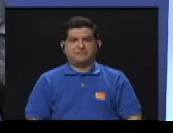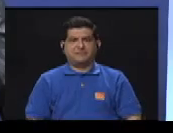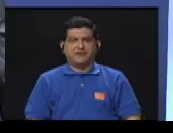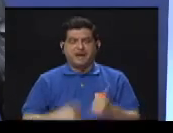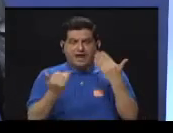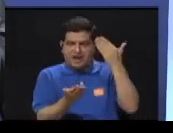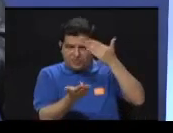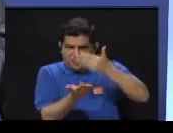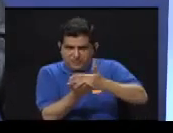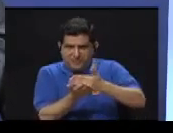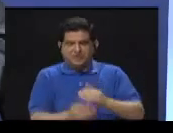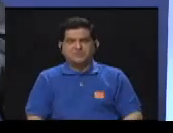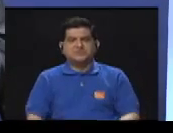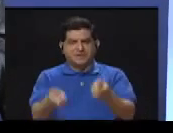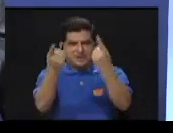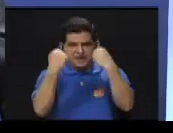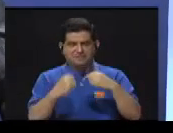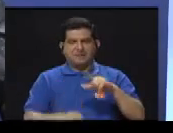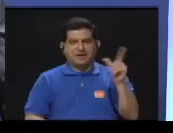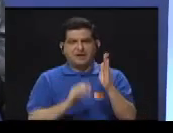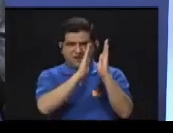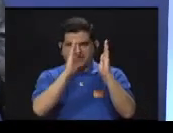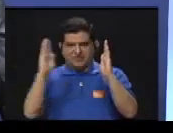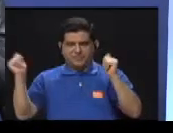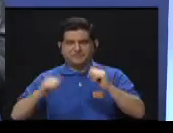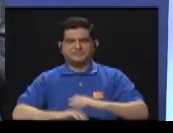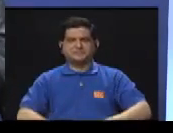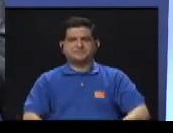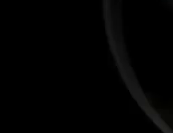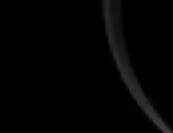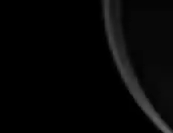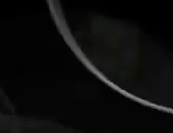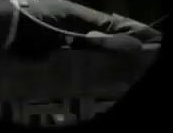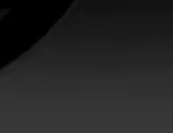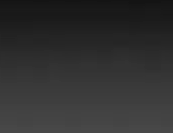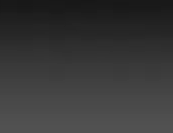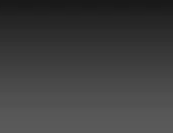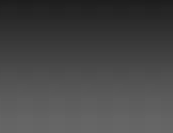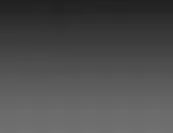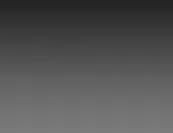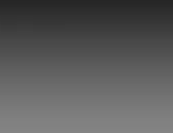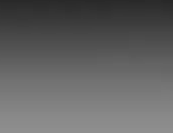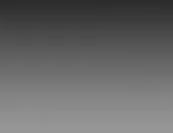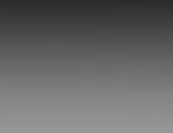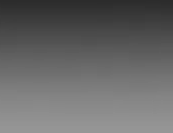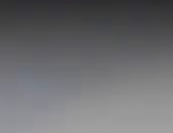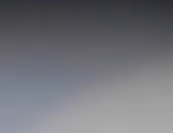él. Vamos a una pausa y volvemos al lunes de Cinemateca.